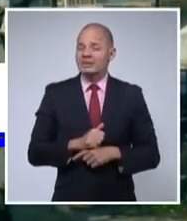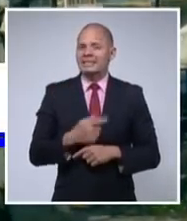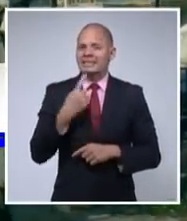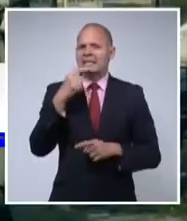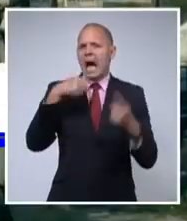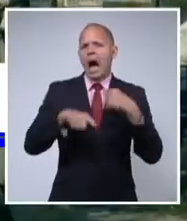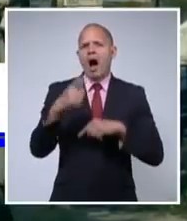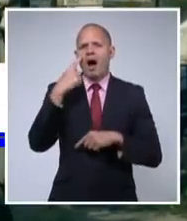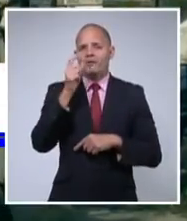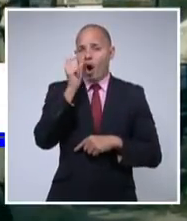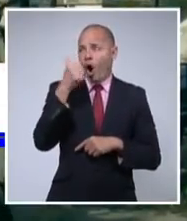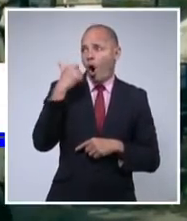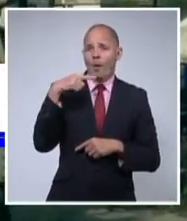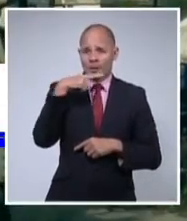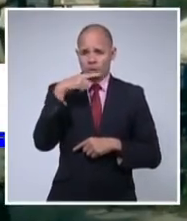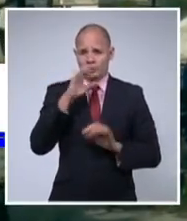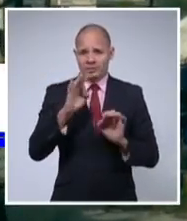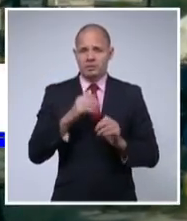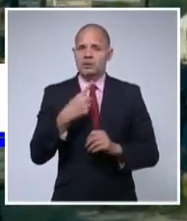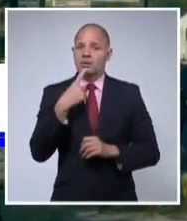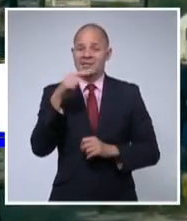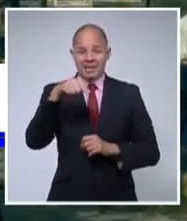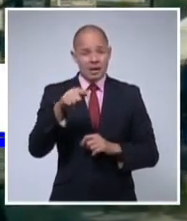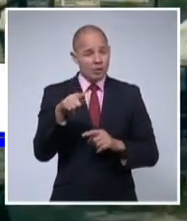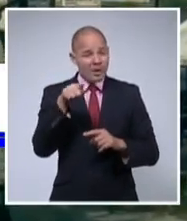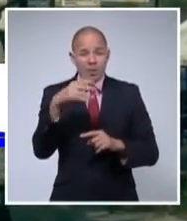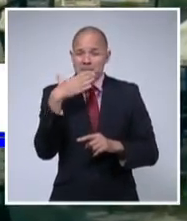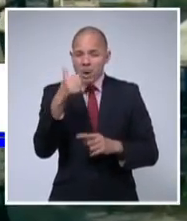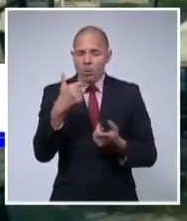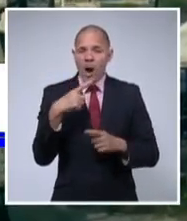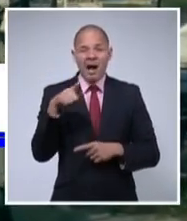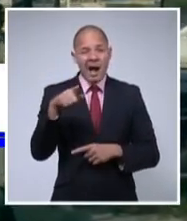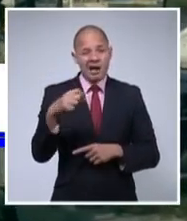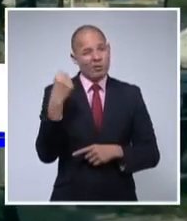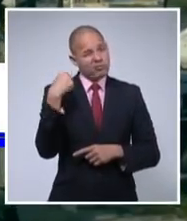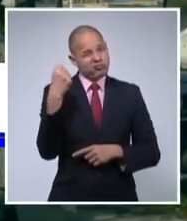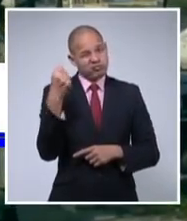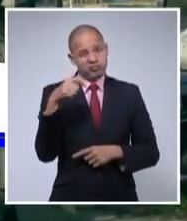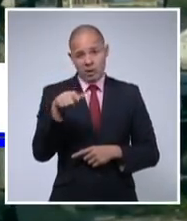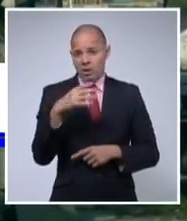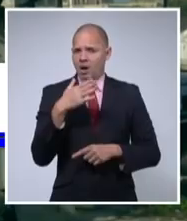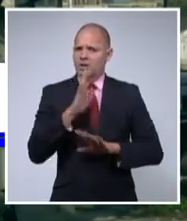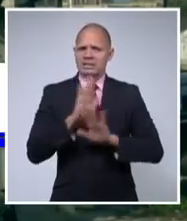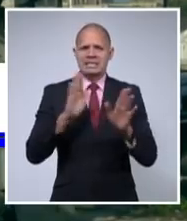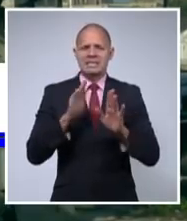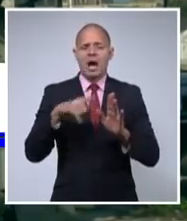característica técnica de este locomotor es el poder de 1.200 caballos y está